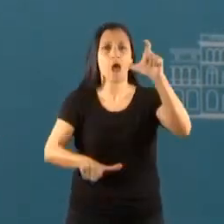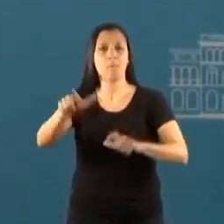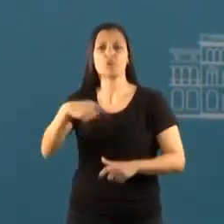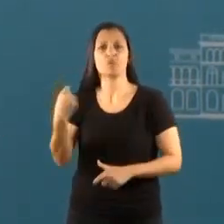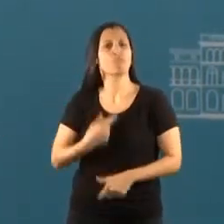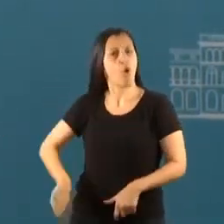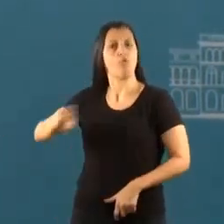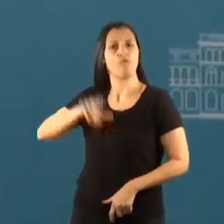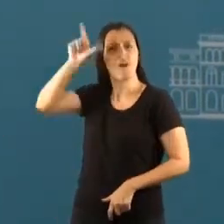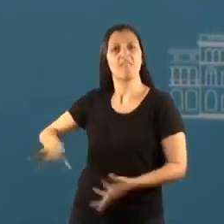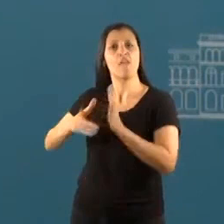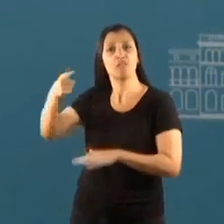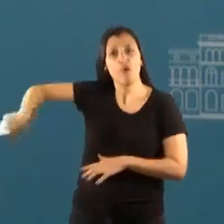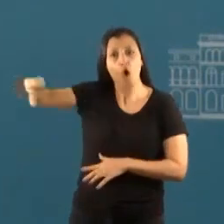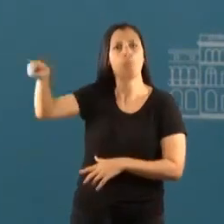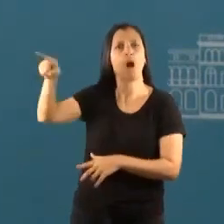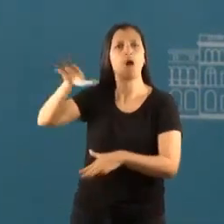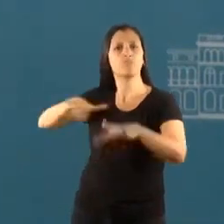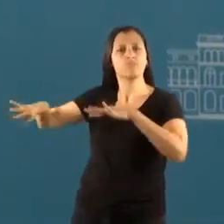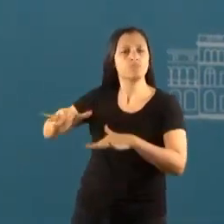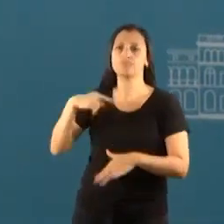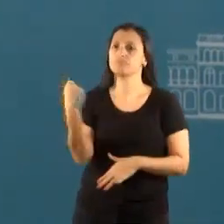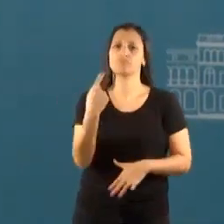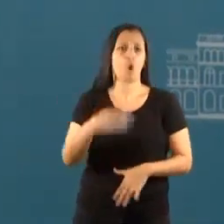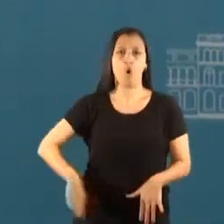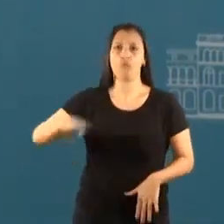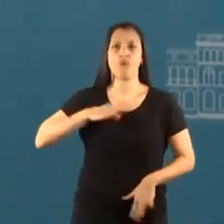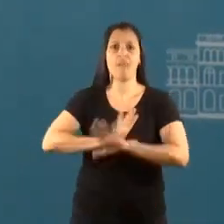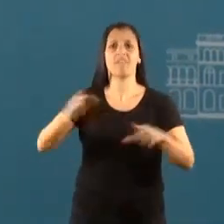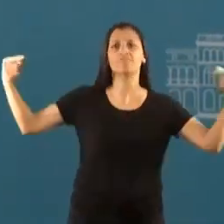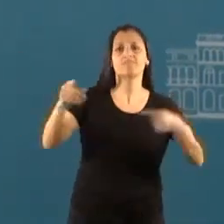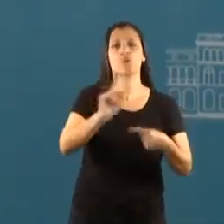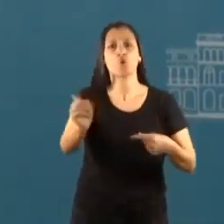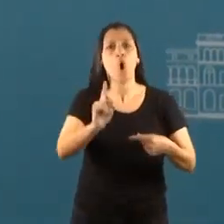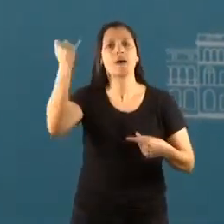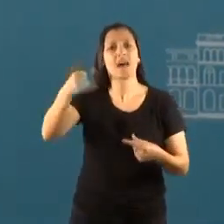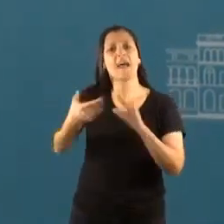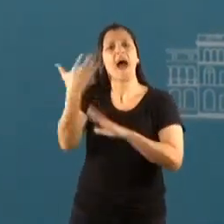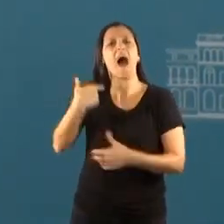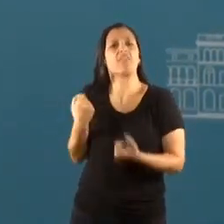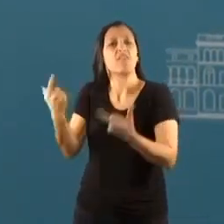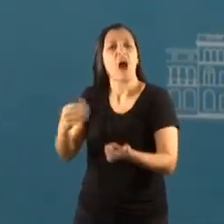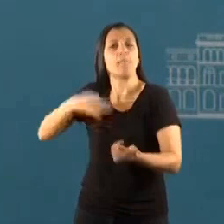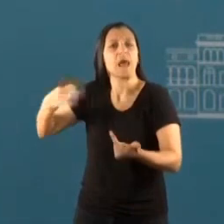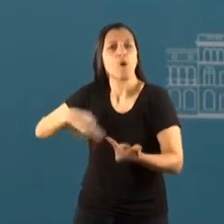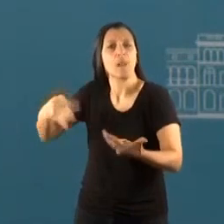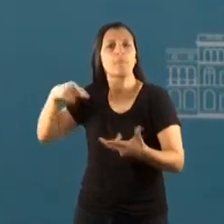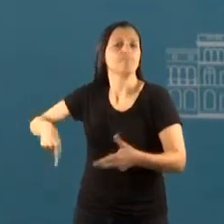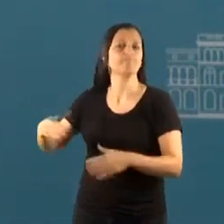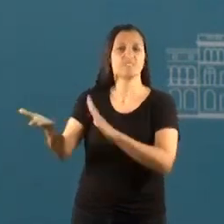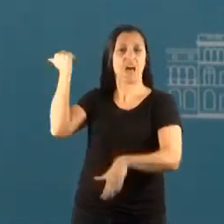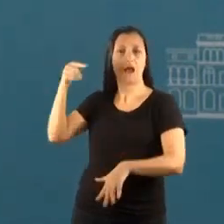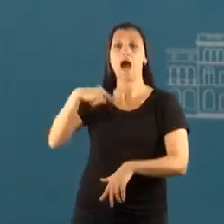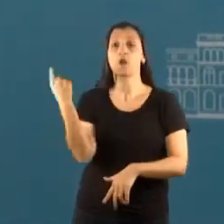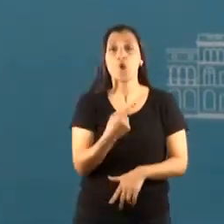los valores y principios rectores de nuestros próceres, resultando incompatible con dichas condecoraciones. Nuestro país celebra 40 años